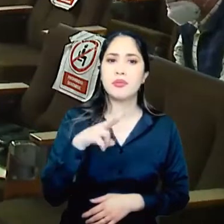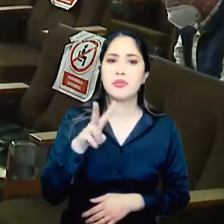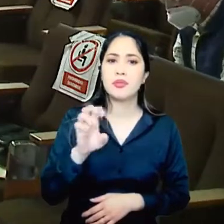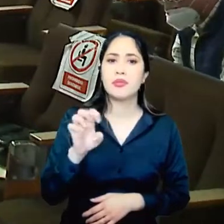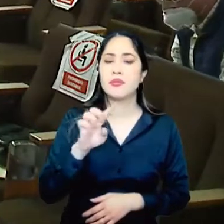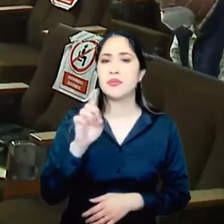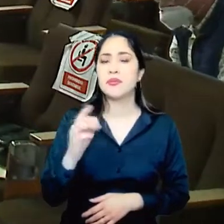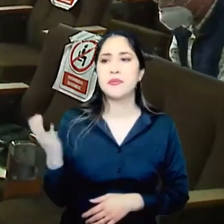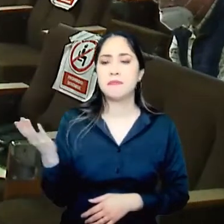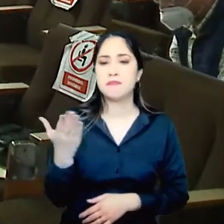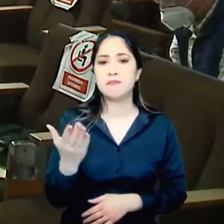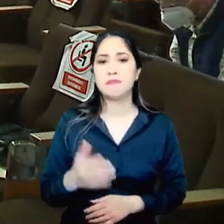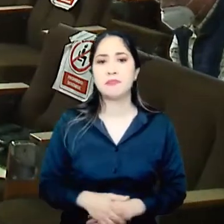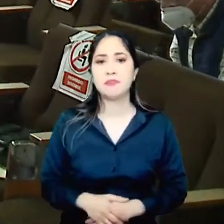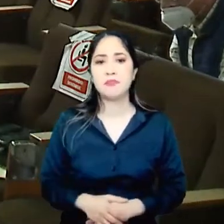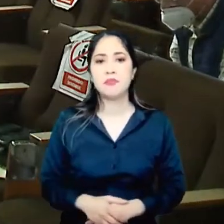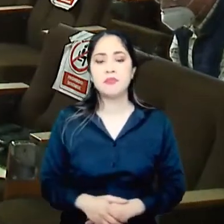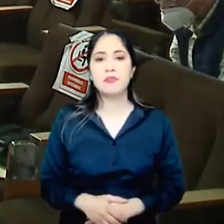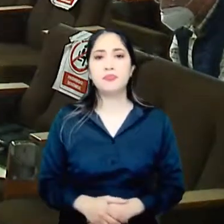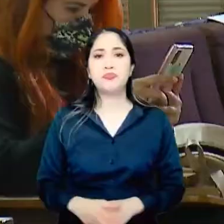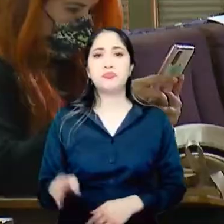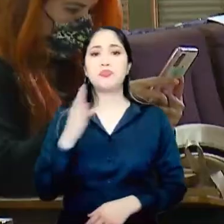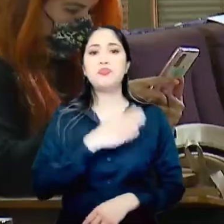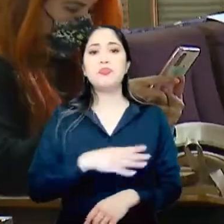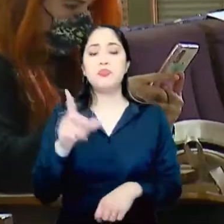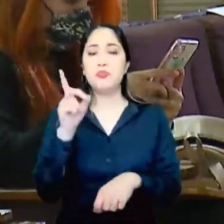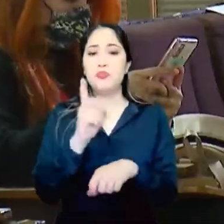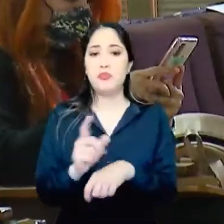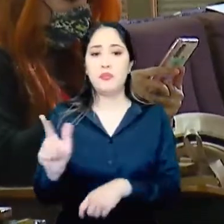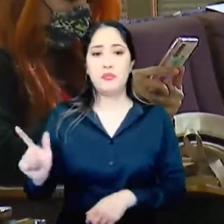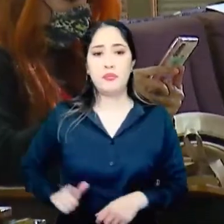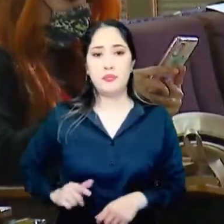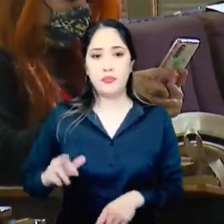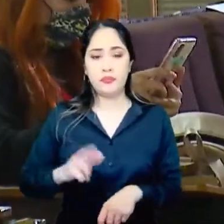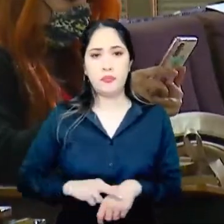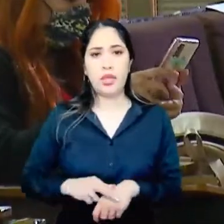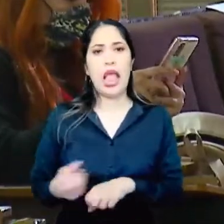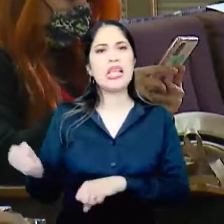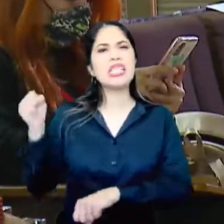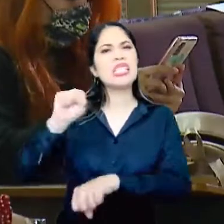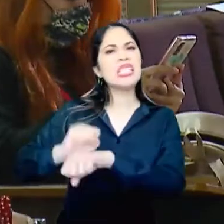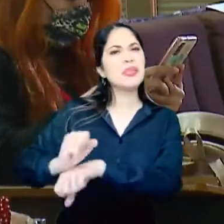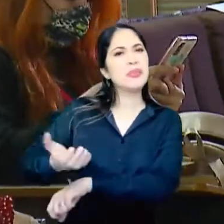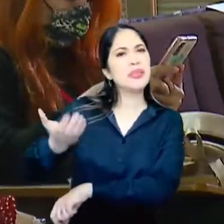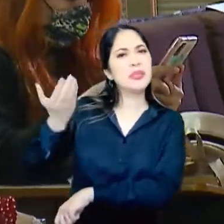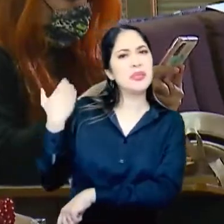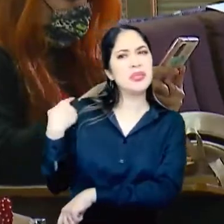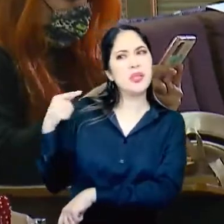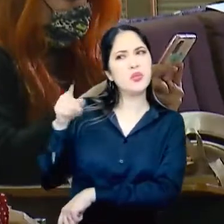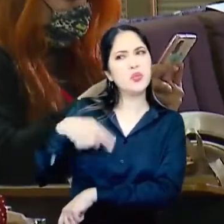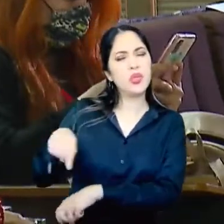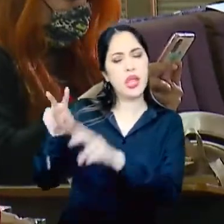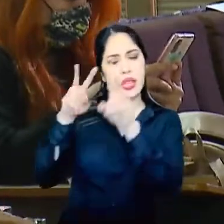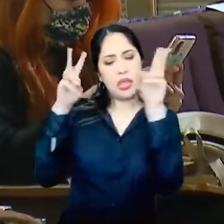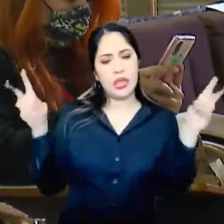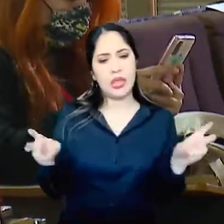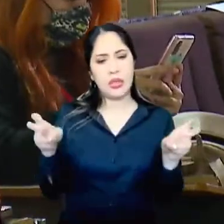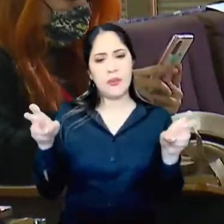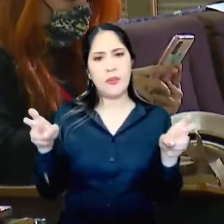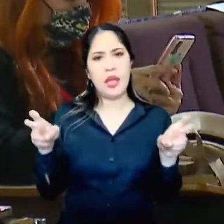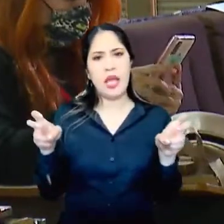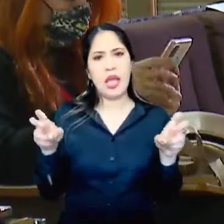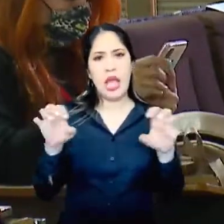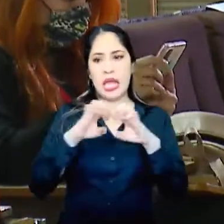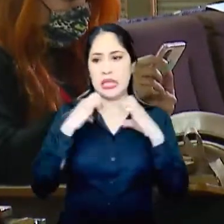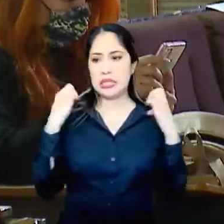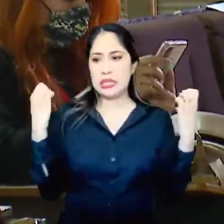Buenos días, gobernador. Hola. La semana pasada estaban ustedes tocando el tema de estadios, sobre todo el estadio Carlos González y